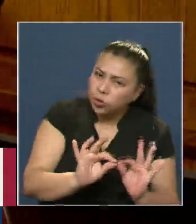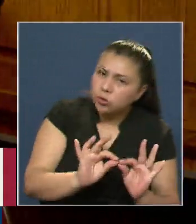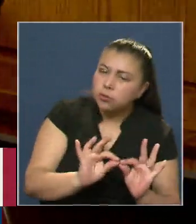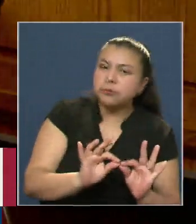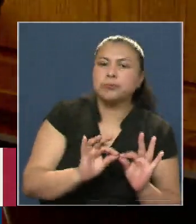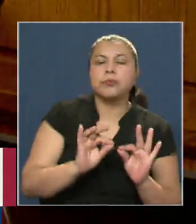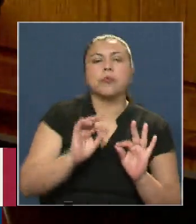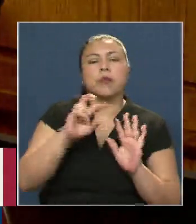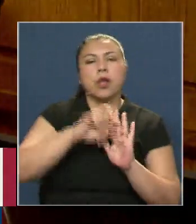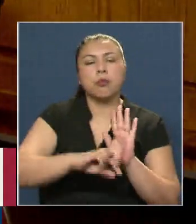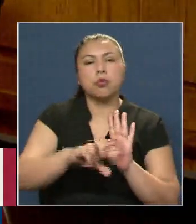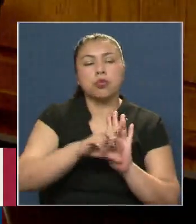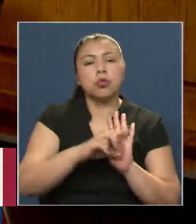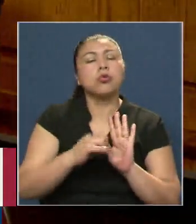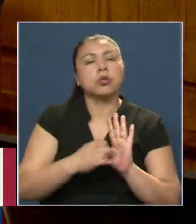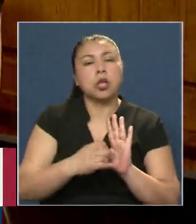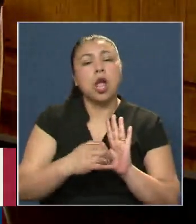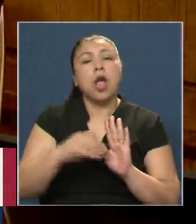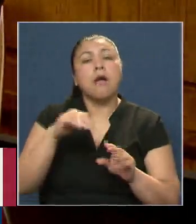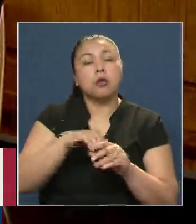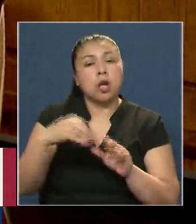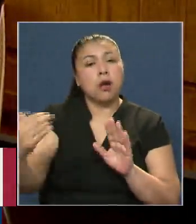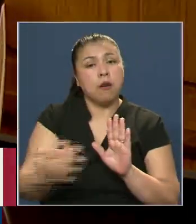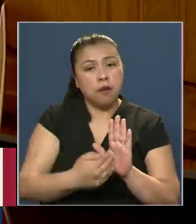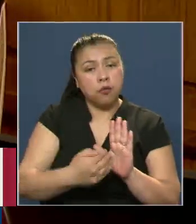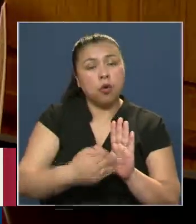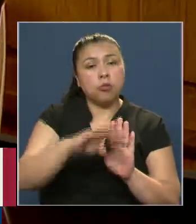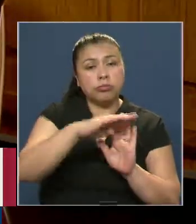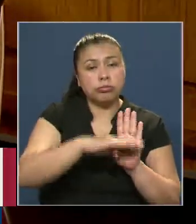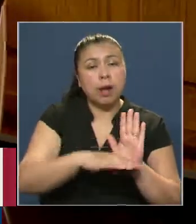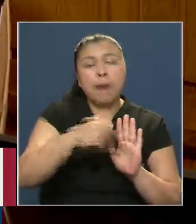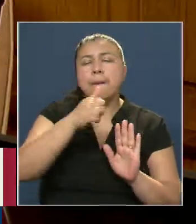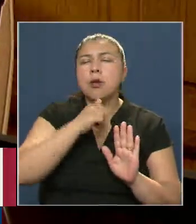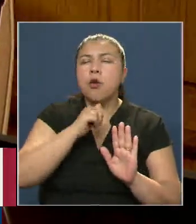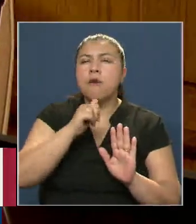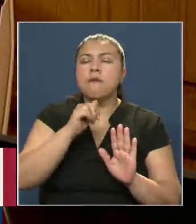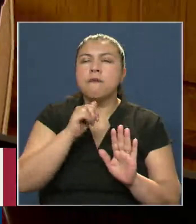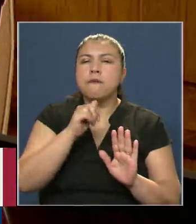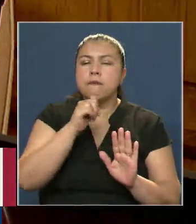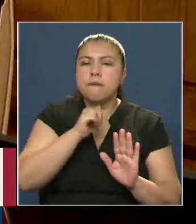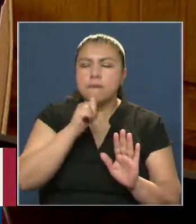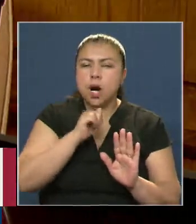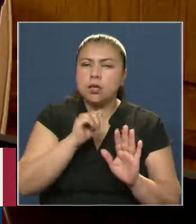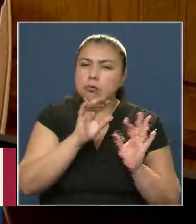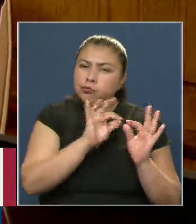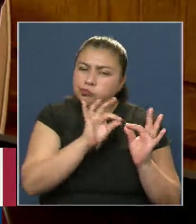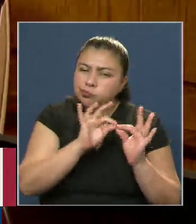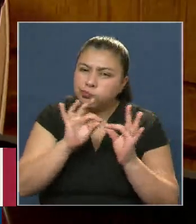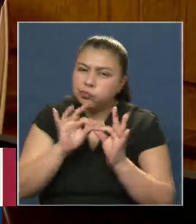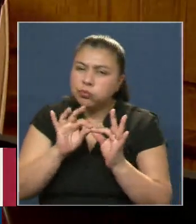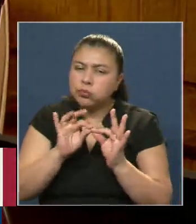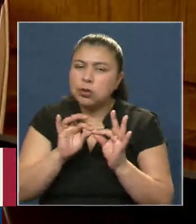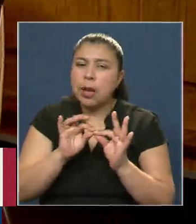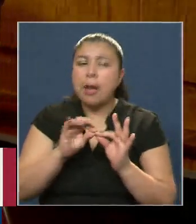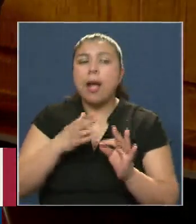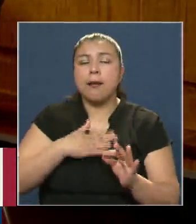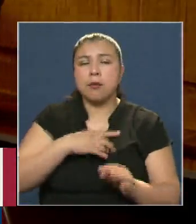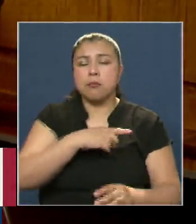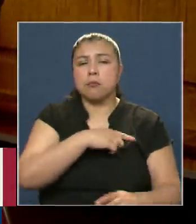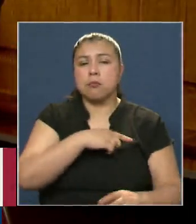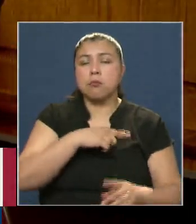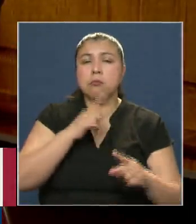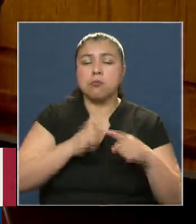creo que es un proyecto que hay que votar a favor en términos generales, pero creo que falta mucha más precisión y me gusta más claramente el nombre de